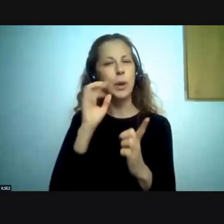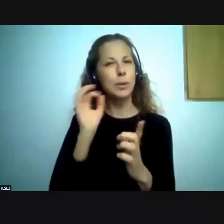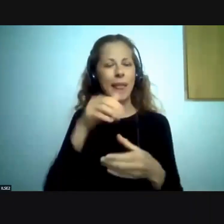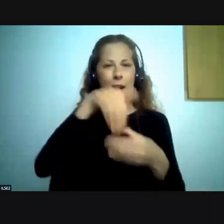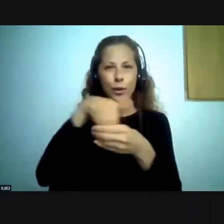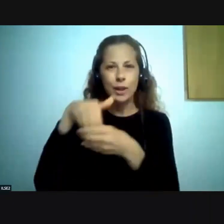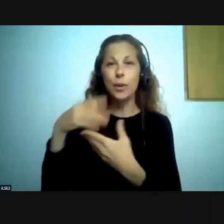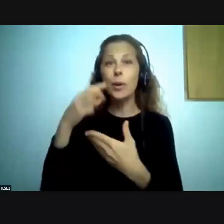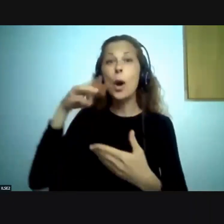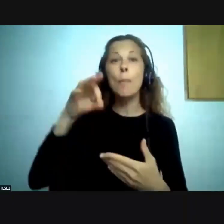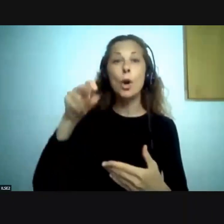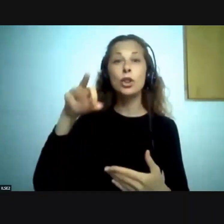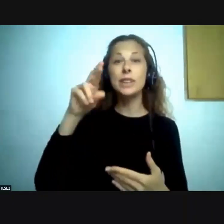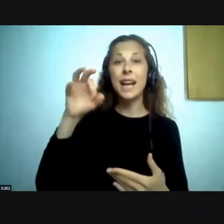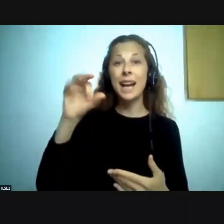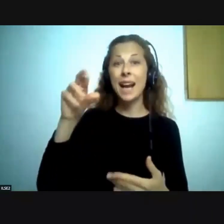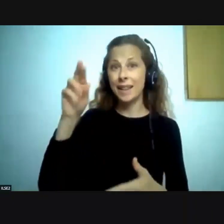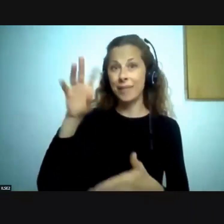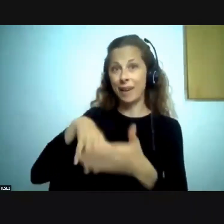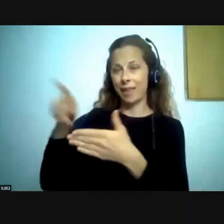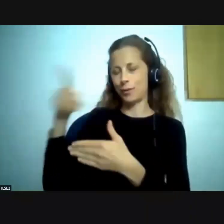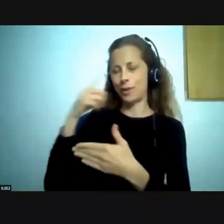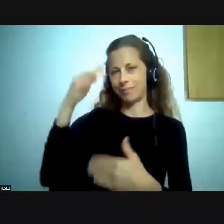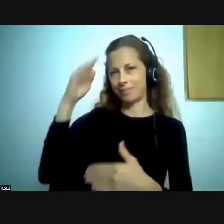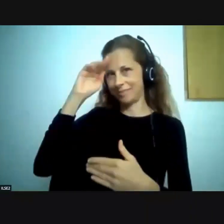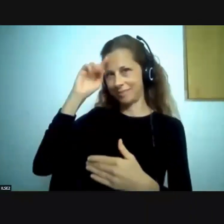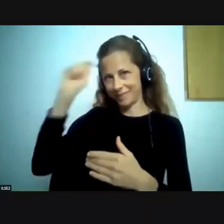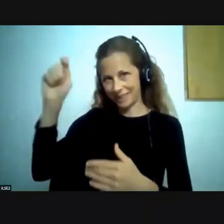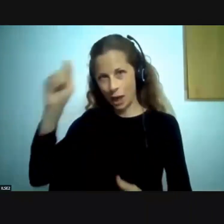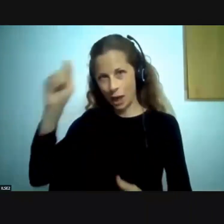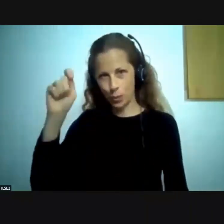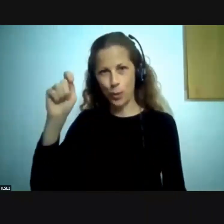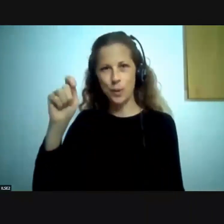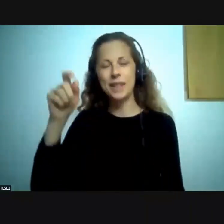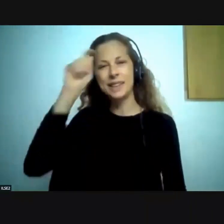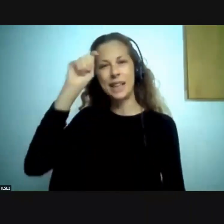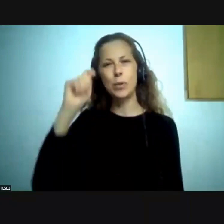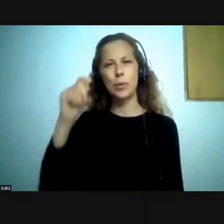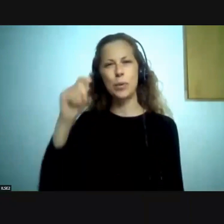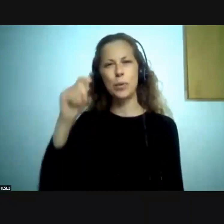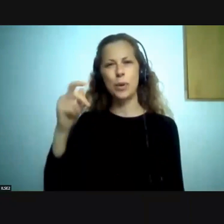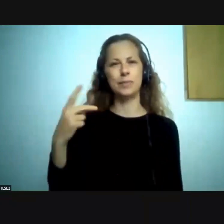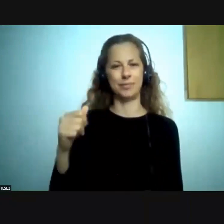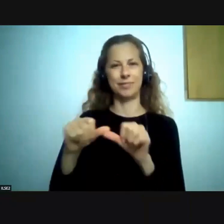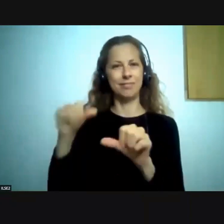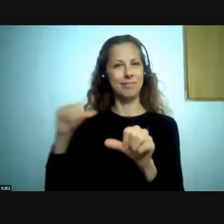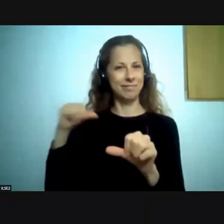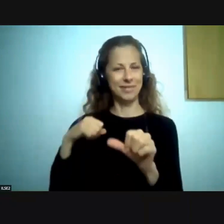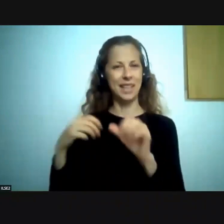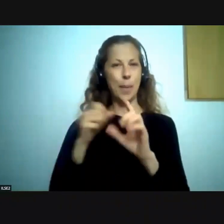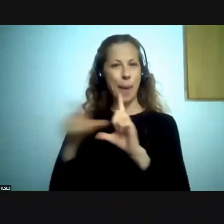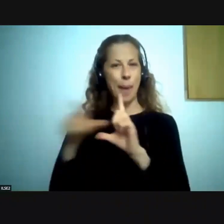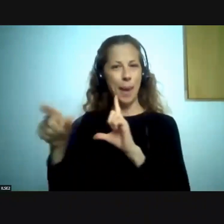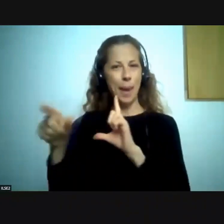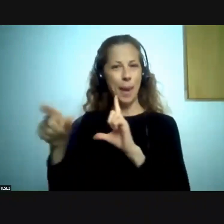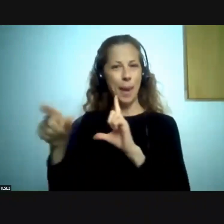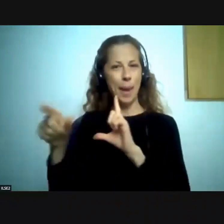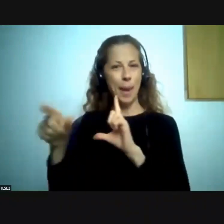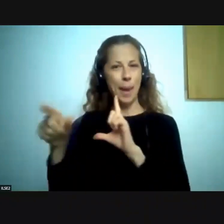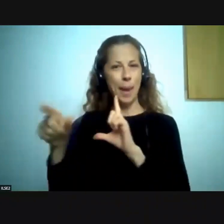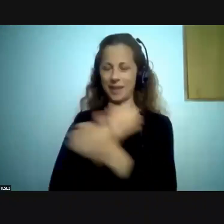Montserrat. Sí, saludo a Montserrat, con la que estamos intercambiando correos estos días. Le mando un abrazo y es muy